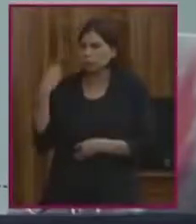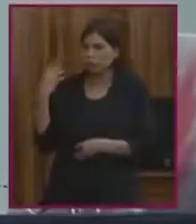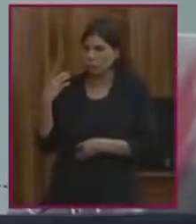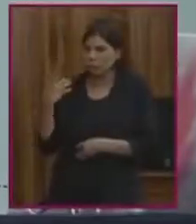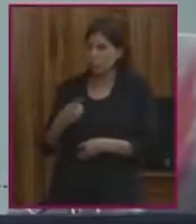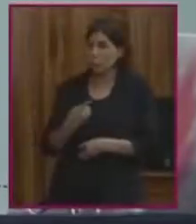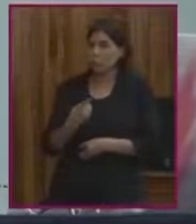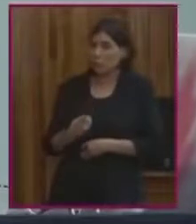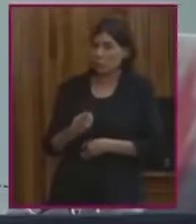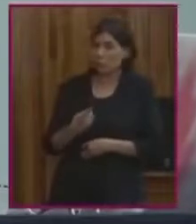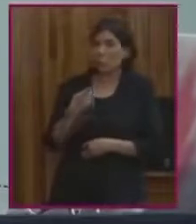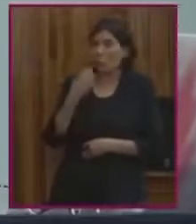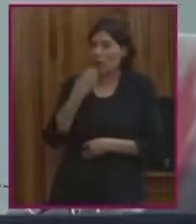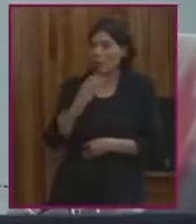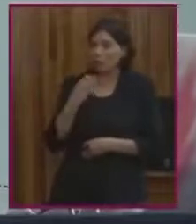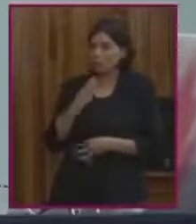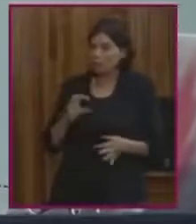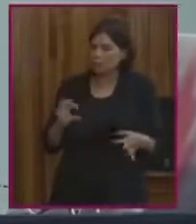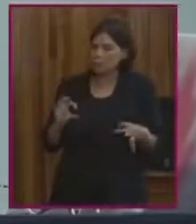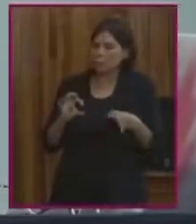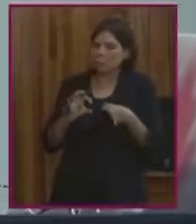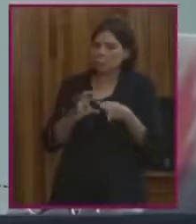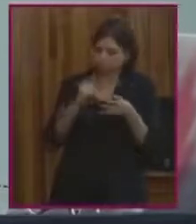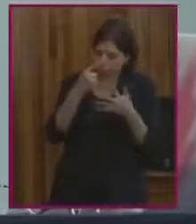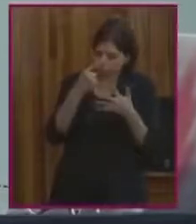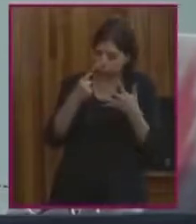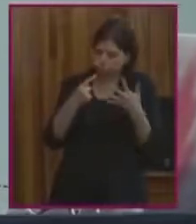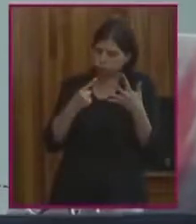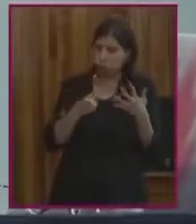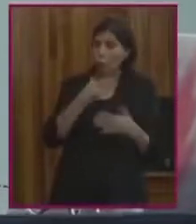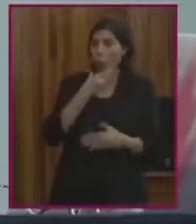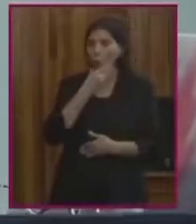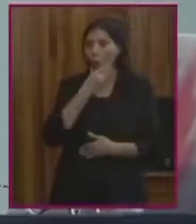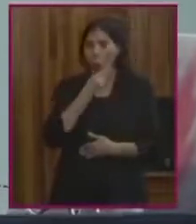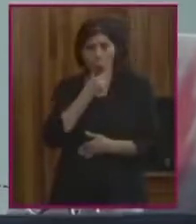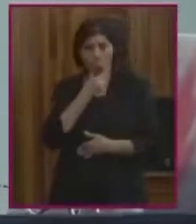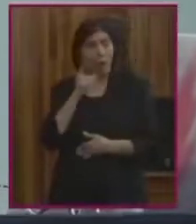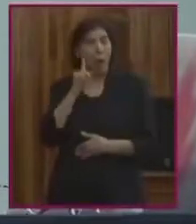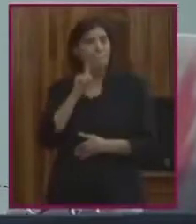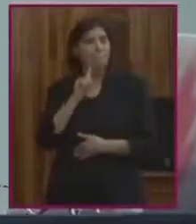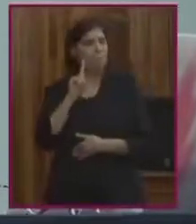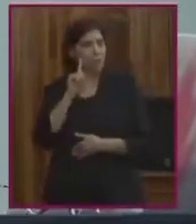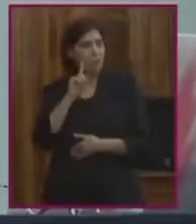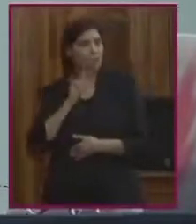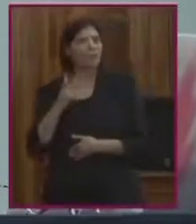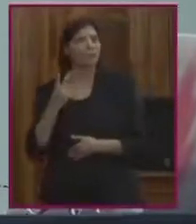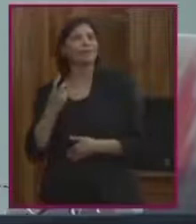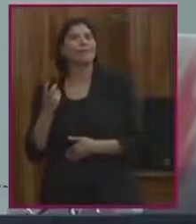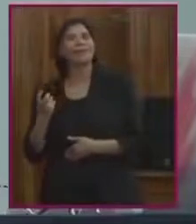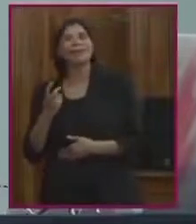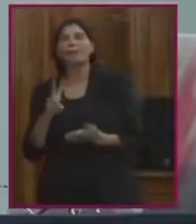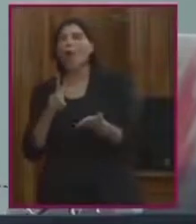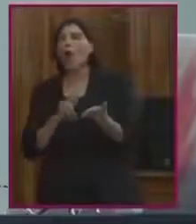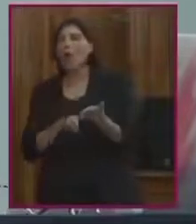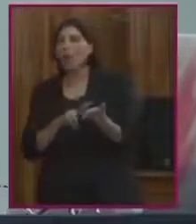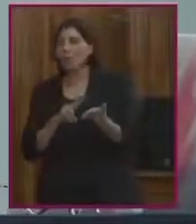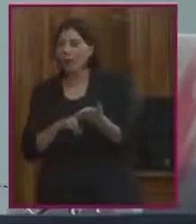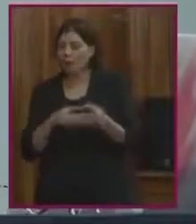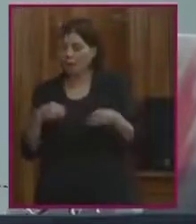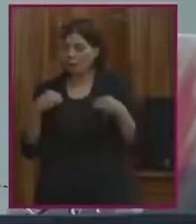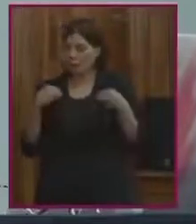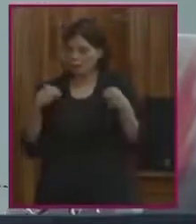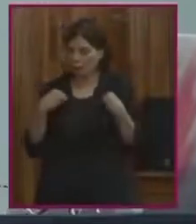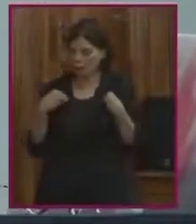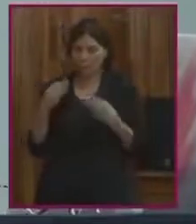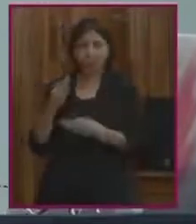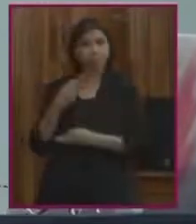escuela a la agenda feminista, porque la agenda feminista está trayendo la cuestión del cuidado y el valor de la vida de todas, de todos, de